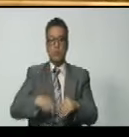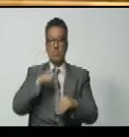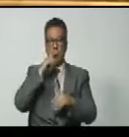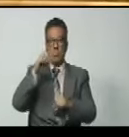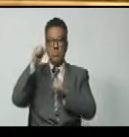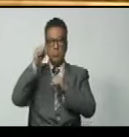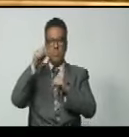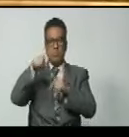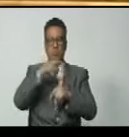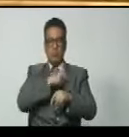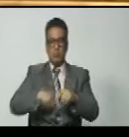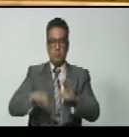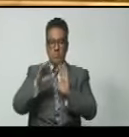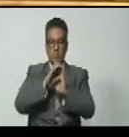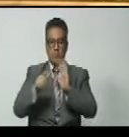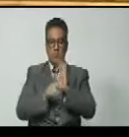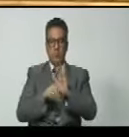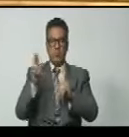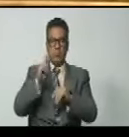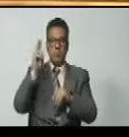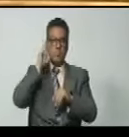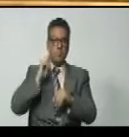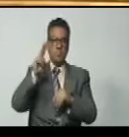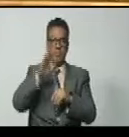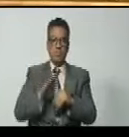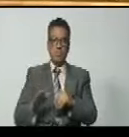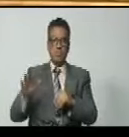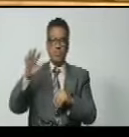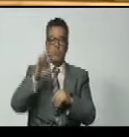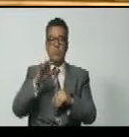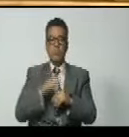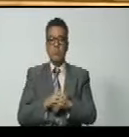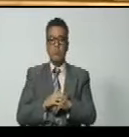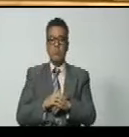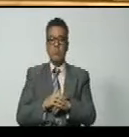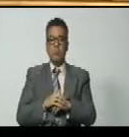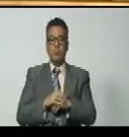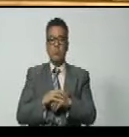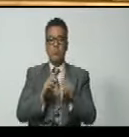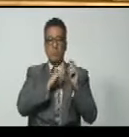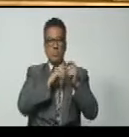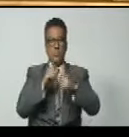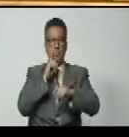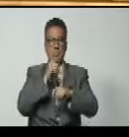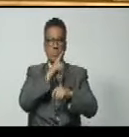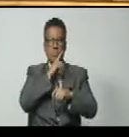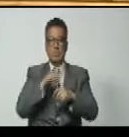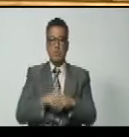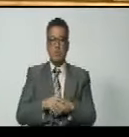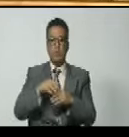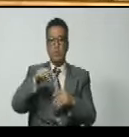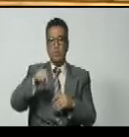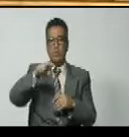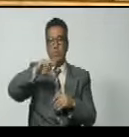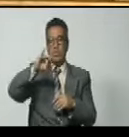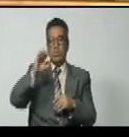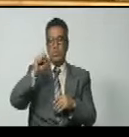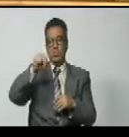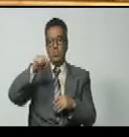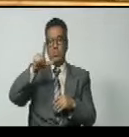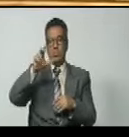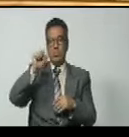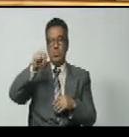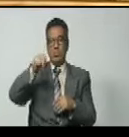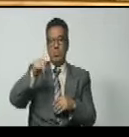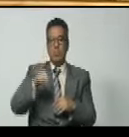Nicolás Maduro Moros, presidente constitucional de la República Bolivariana de Venezuela, para el nombramiento de la ciudadana Marilyn Giuseppina